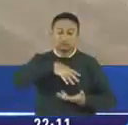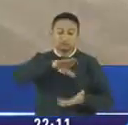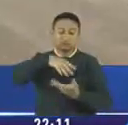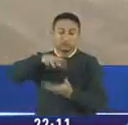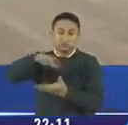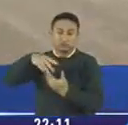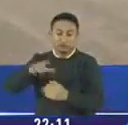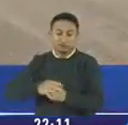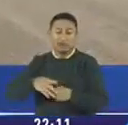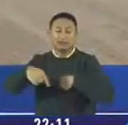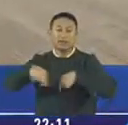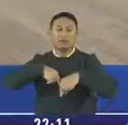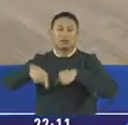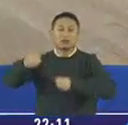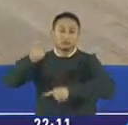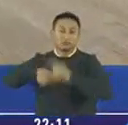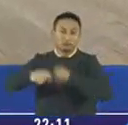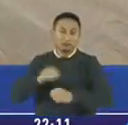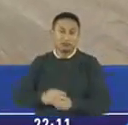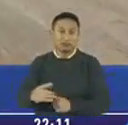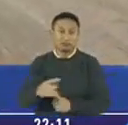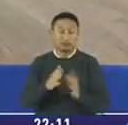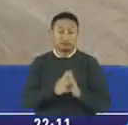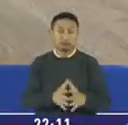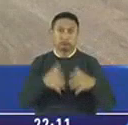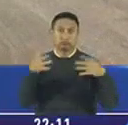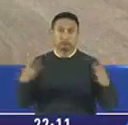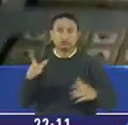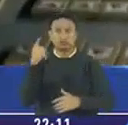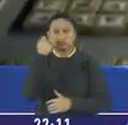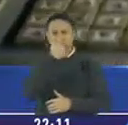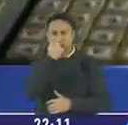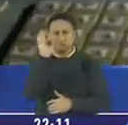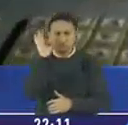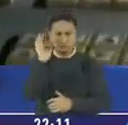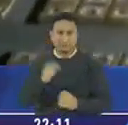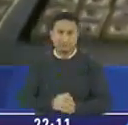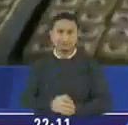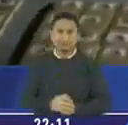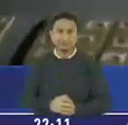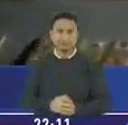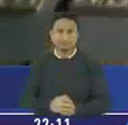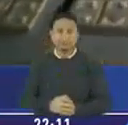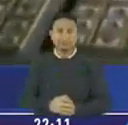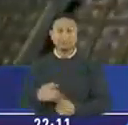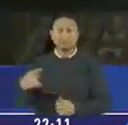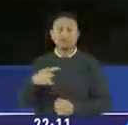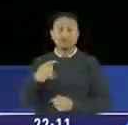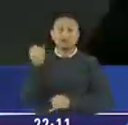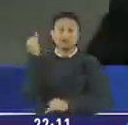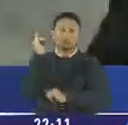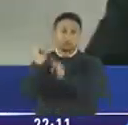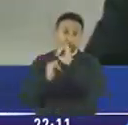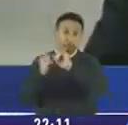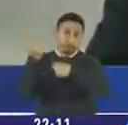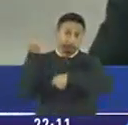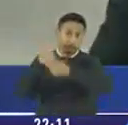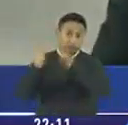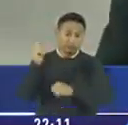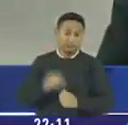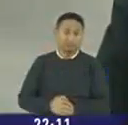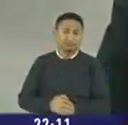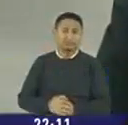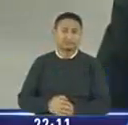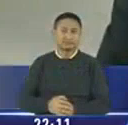distribución, transporte y comercialización de grandes cantidades de alucinógeno que tenían pasaporte internacional. Provenientes de